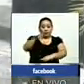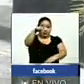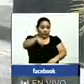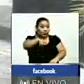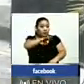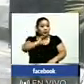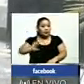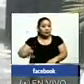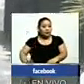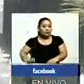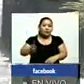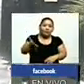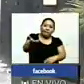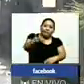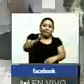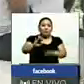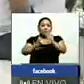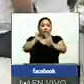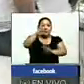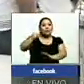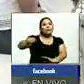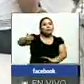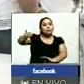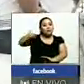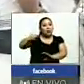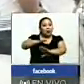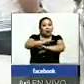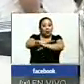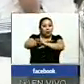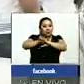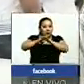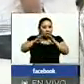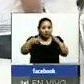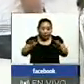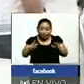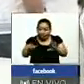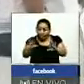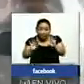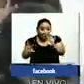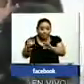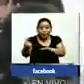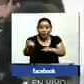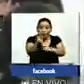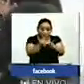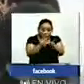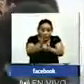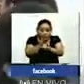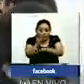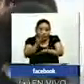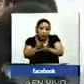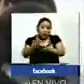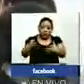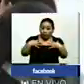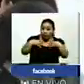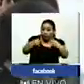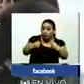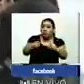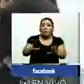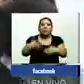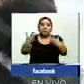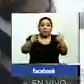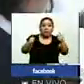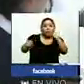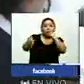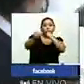Salvador, desde hace aproximadamente 15 años se ha cortado la brecha entre las personas y el acceso a los servicios de salud,